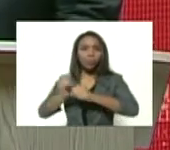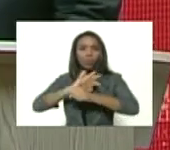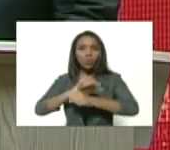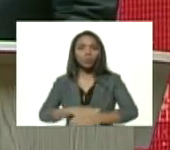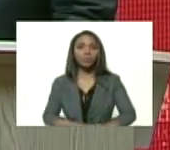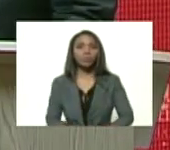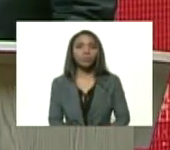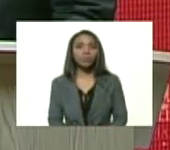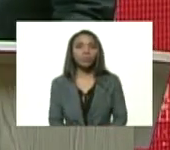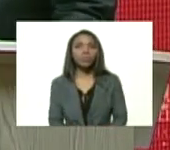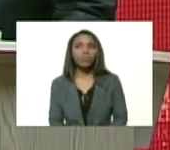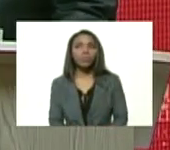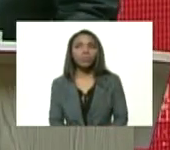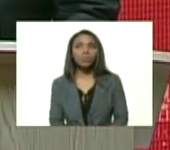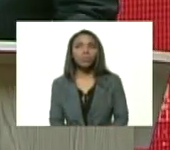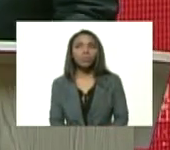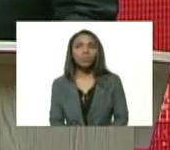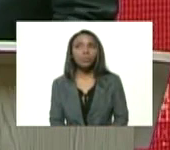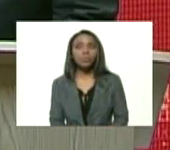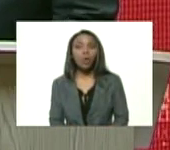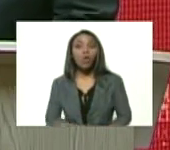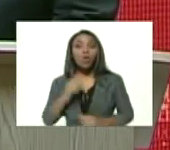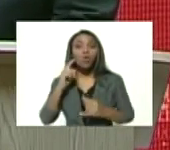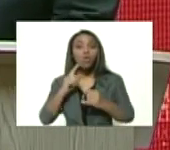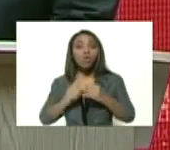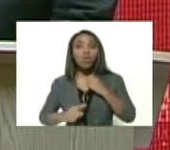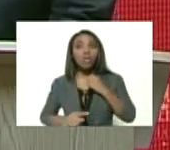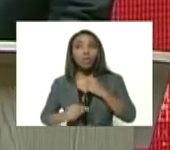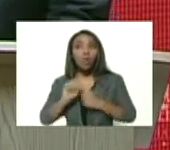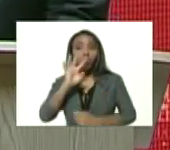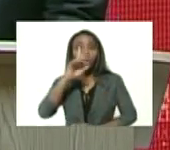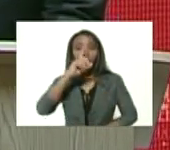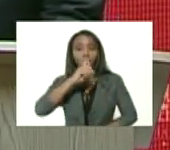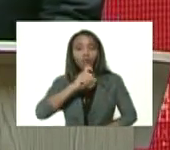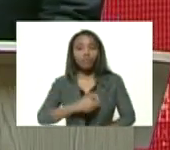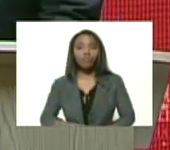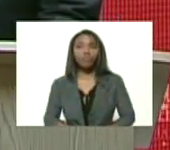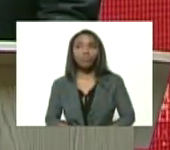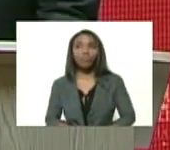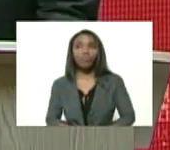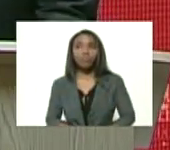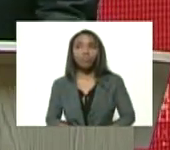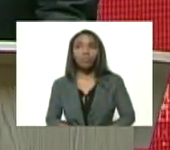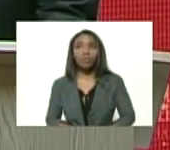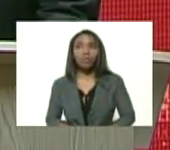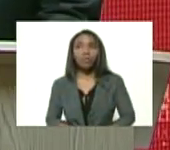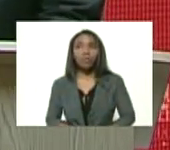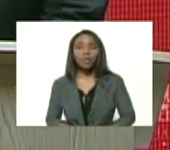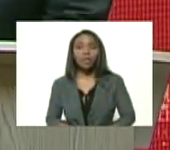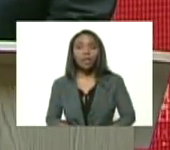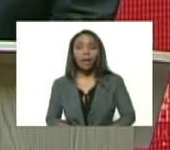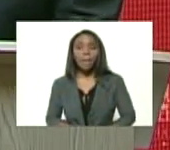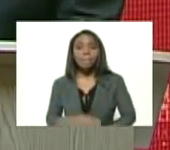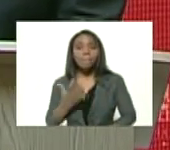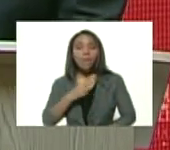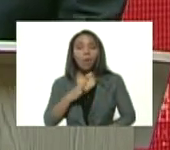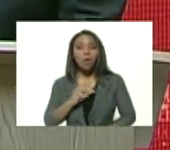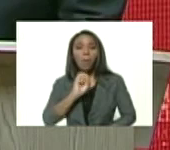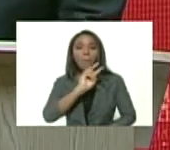COVID-19. En los últimos 4 años, en más de 23